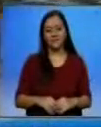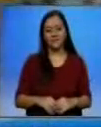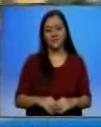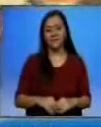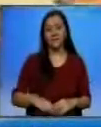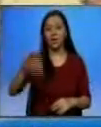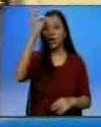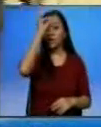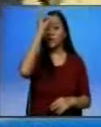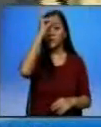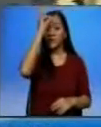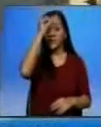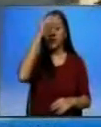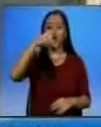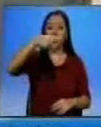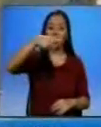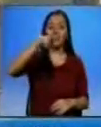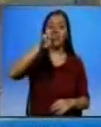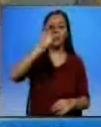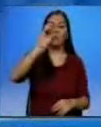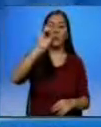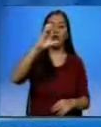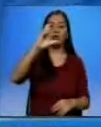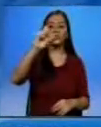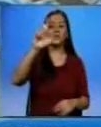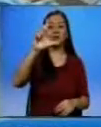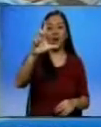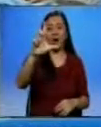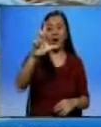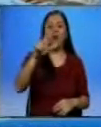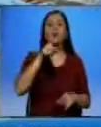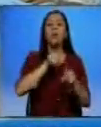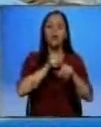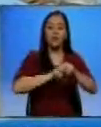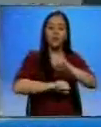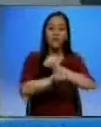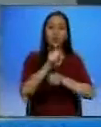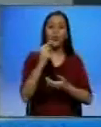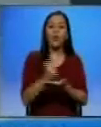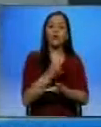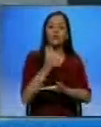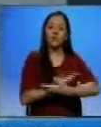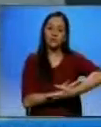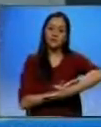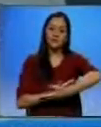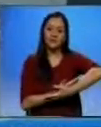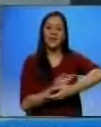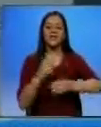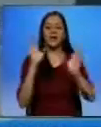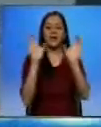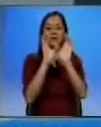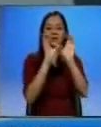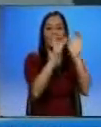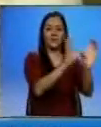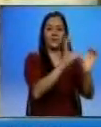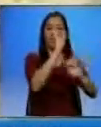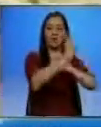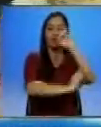El Hospital Matilde Hidalgo de Procel, más conocido como la Maternidad del Guasmo, recibió una acreditación